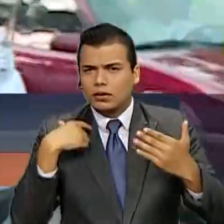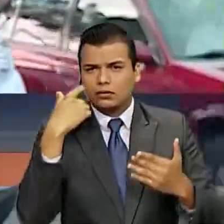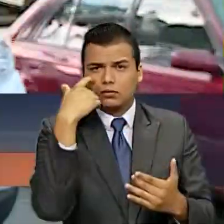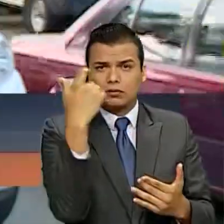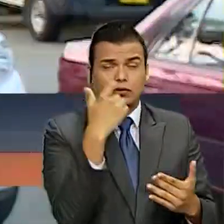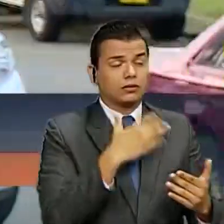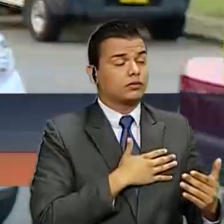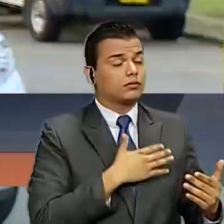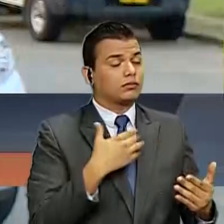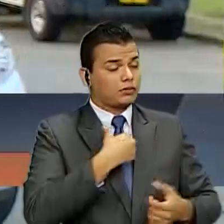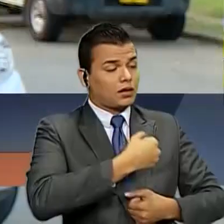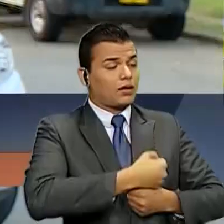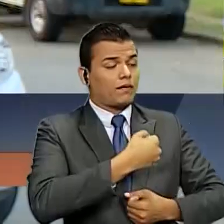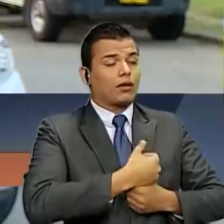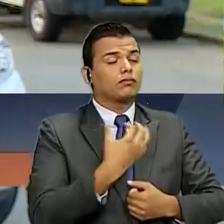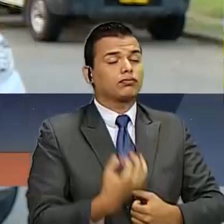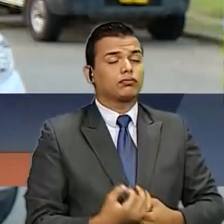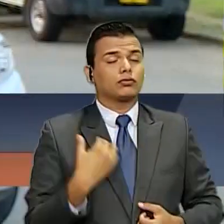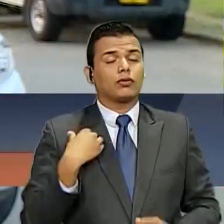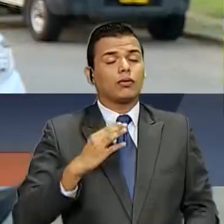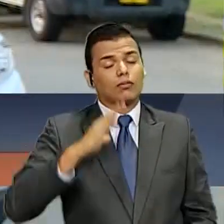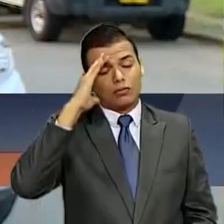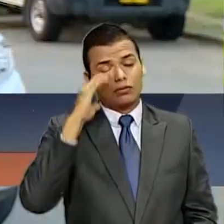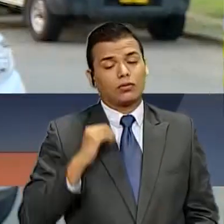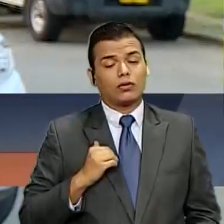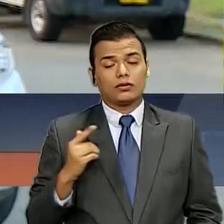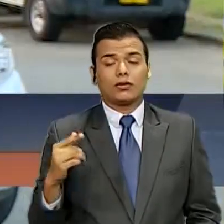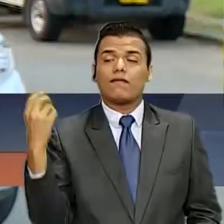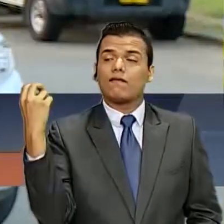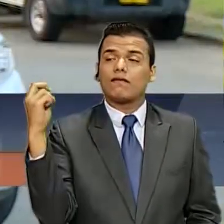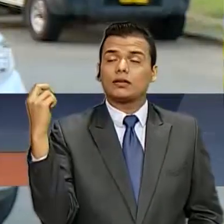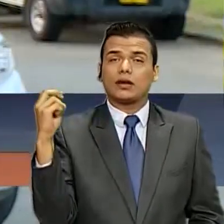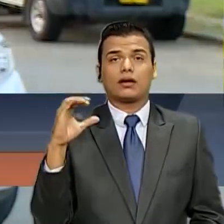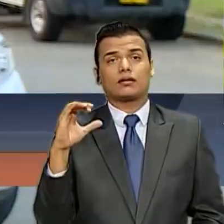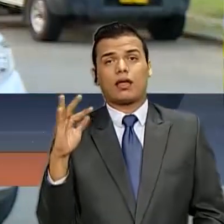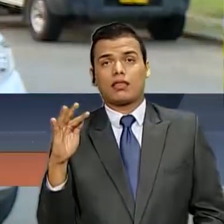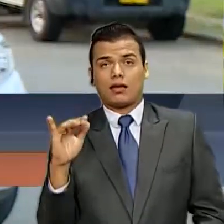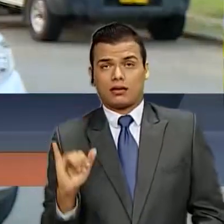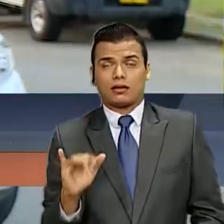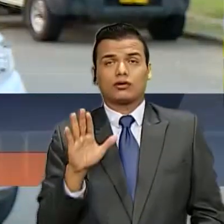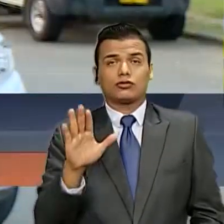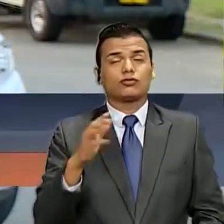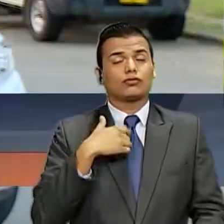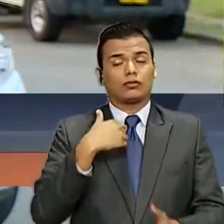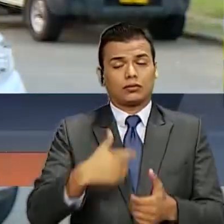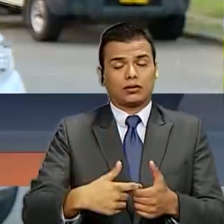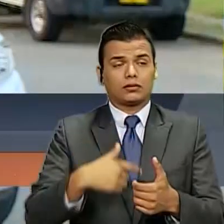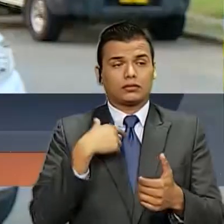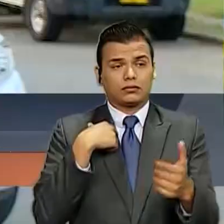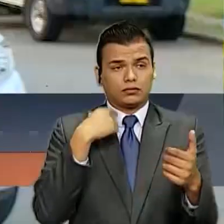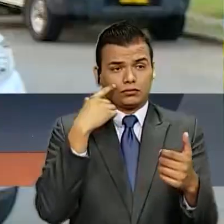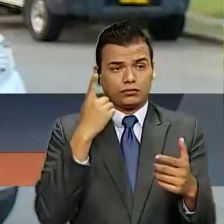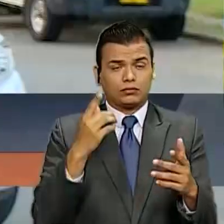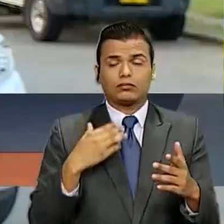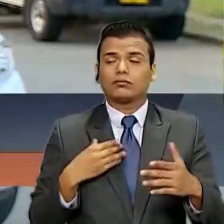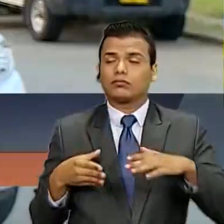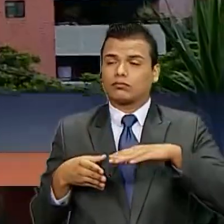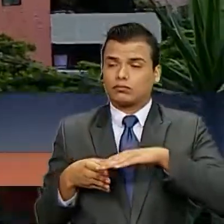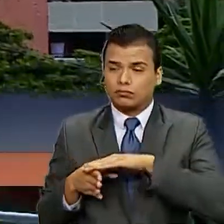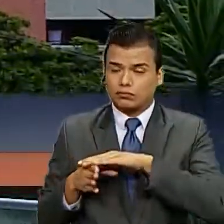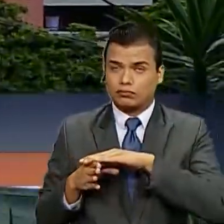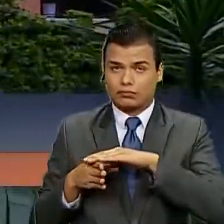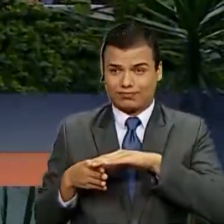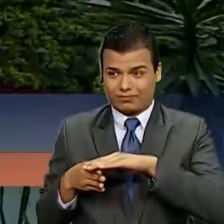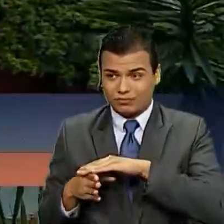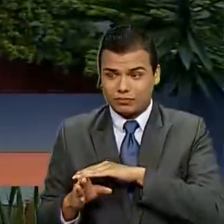ser integrantes de la Fiscalía, del CTI, y por ello pues el guarda abrió una primera puerta. Una vez